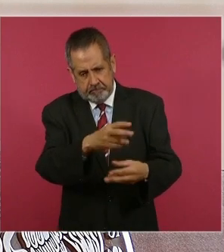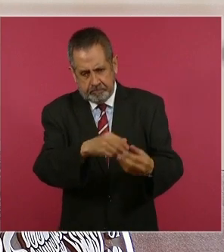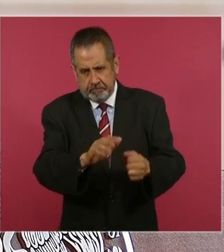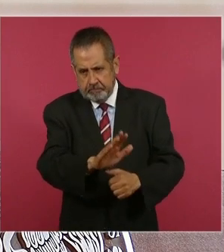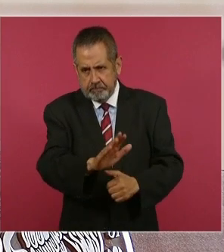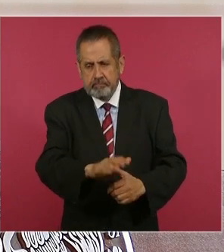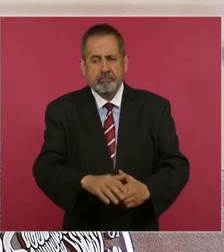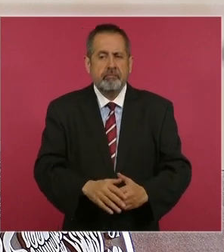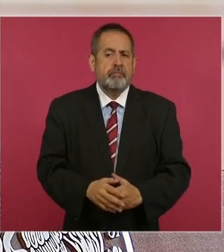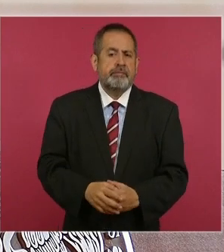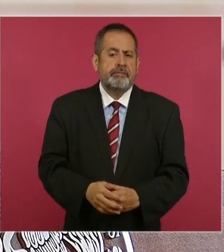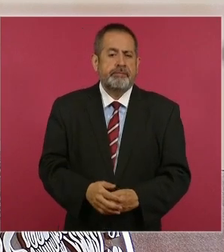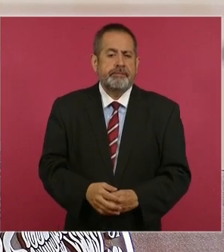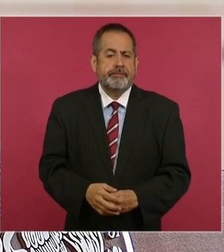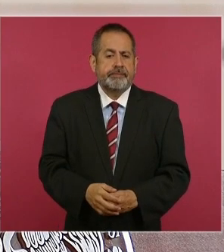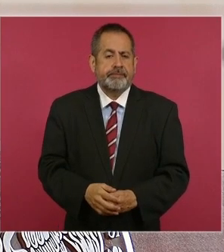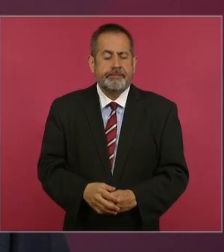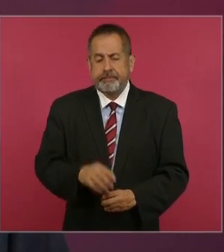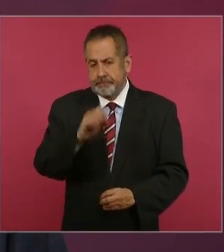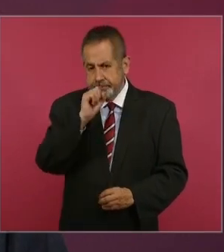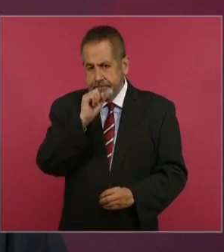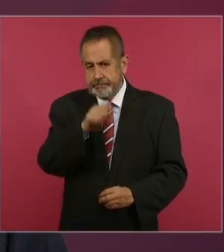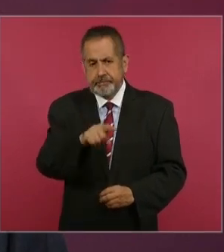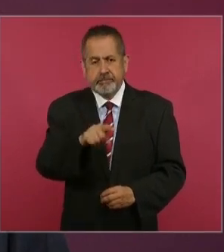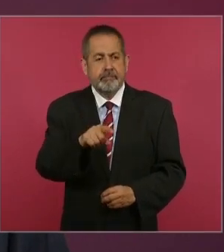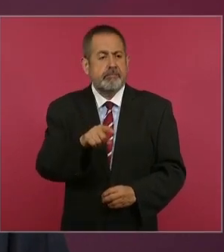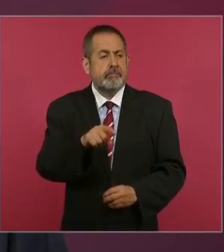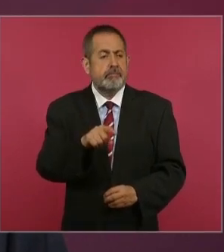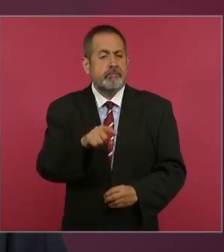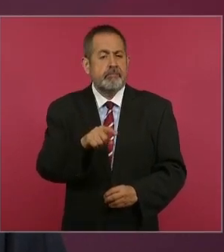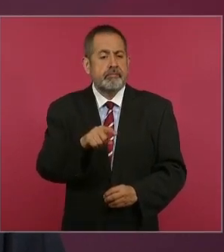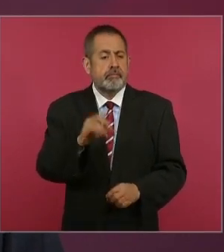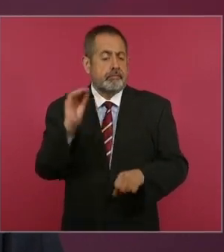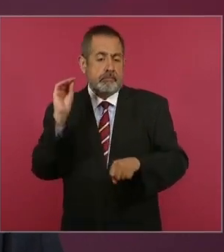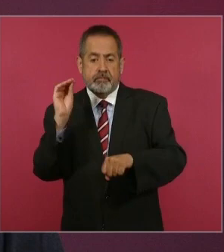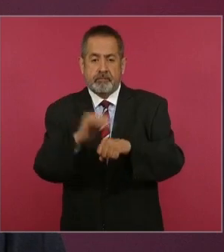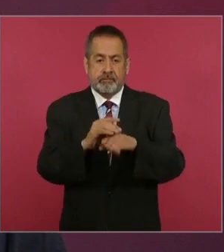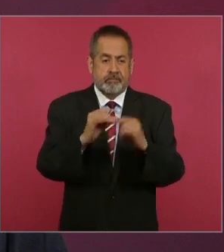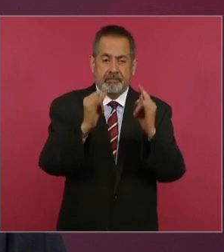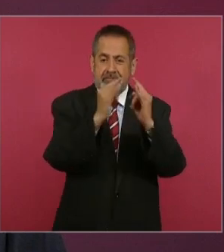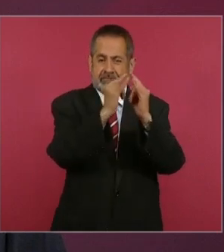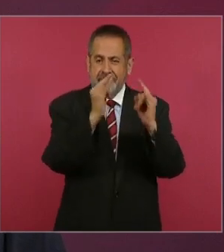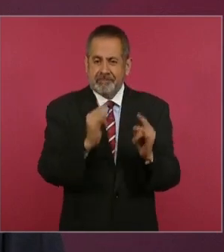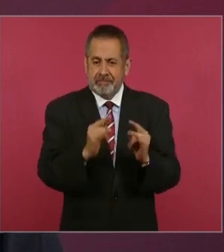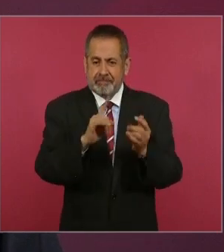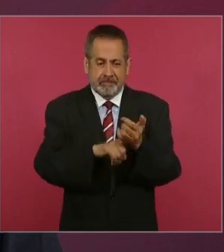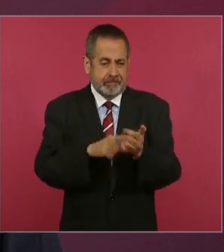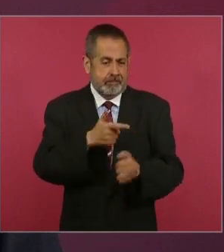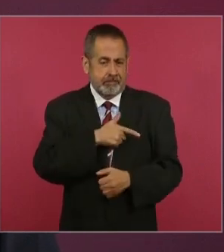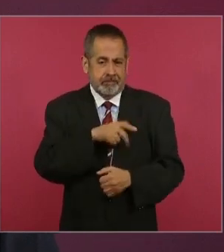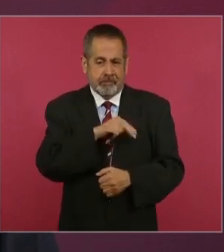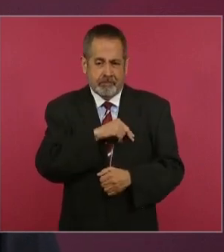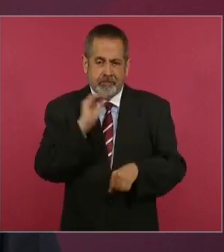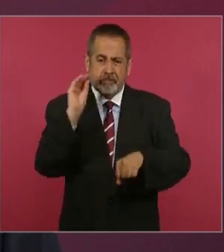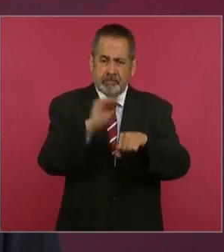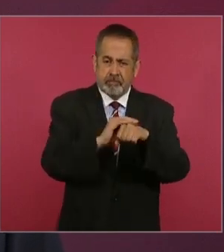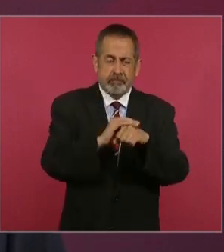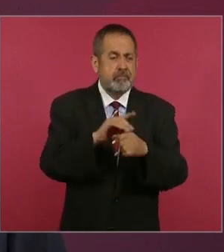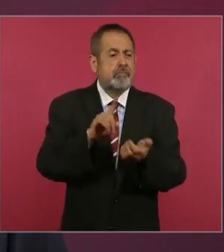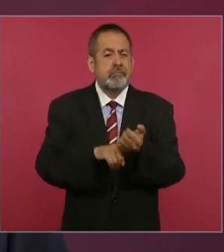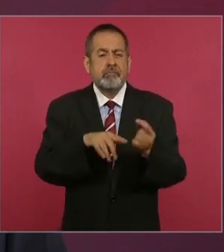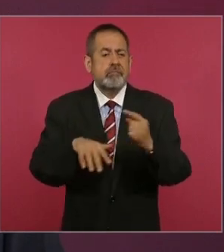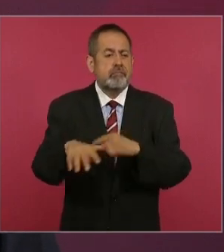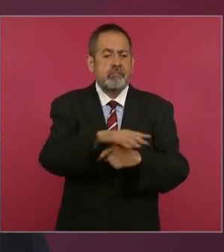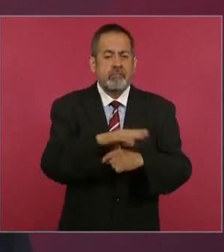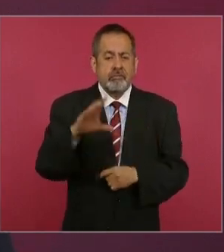2024 la implementación de los cuarteles de la guardia nacional en las colonias